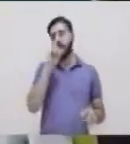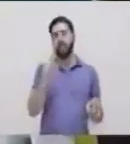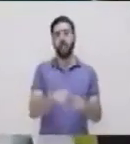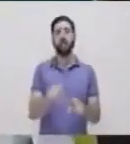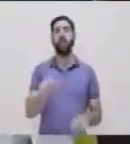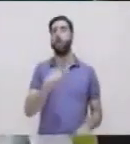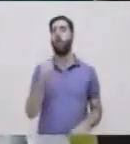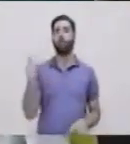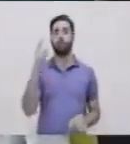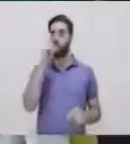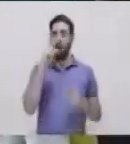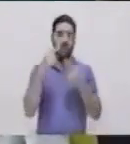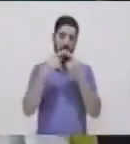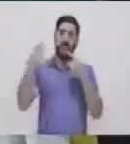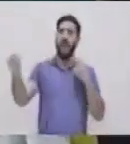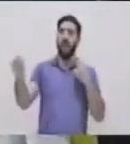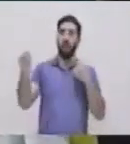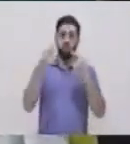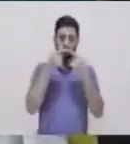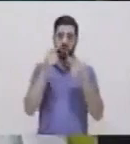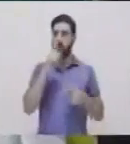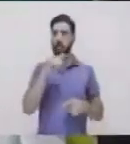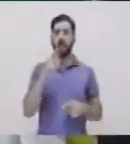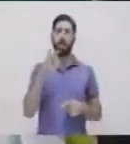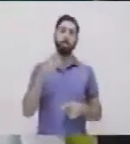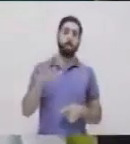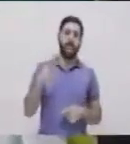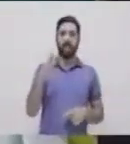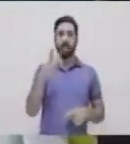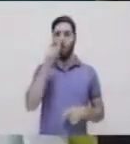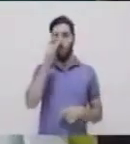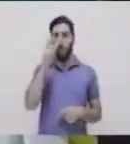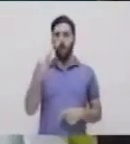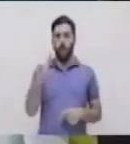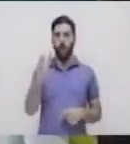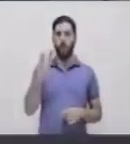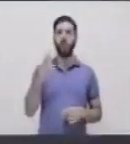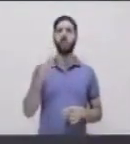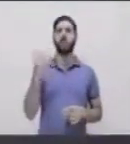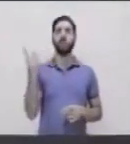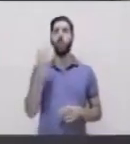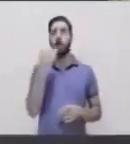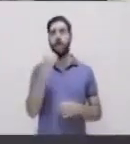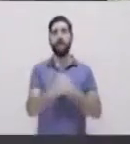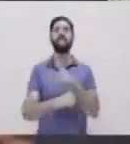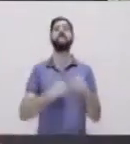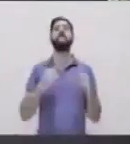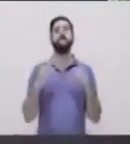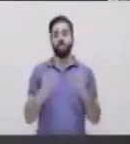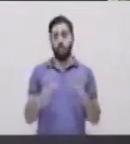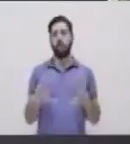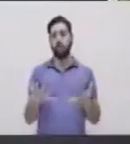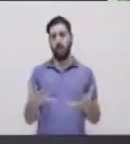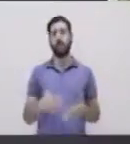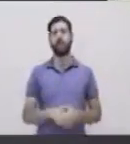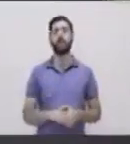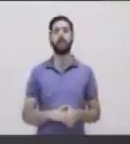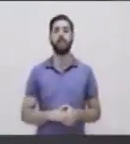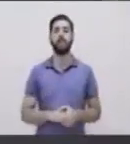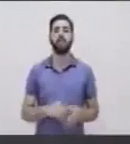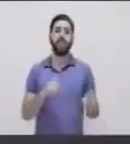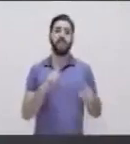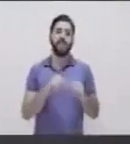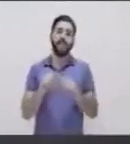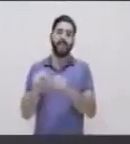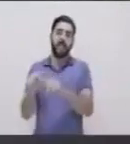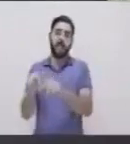otros que no son ni cortos ni largos, ajá, ¿verdad? Estos se alimentan de frutos.